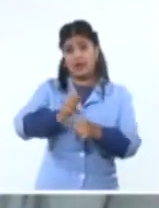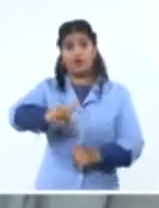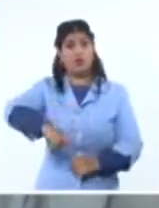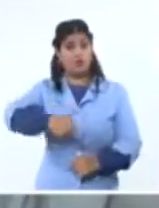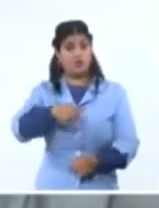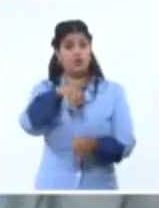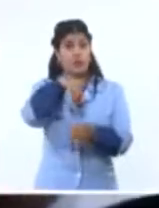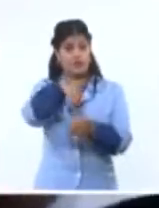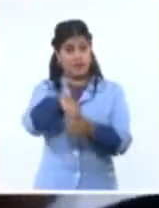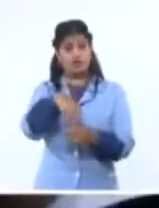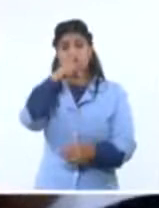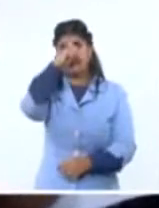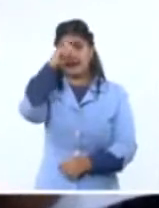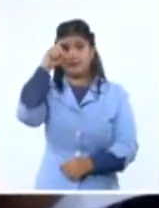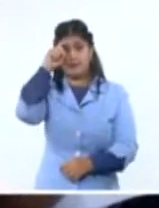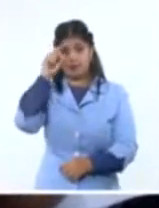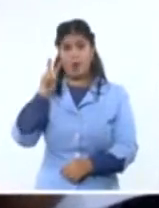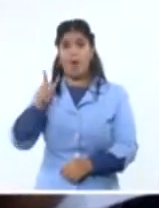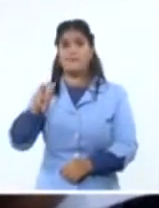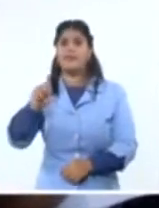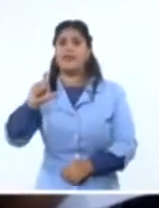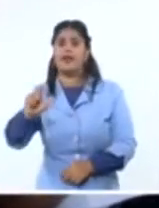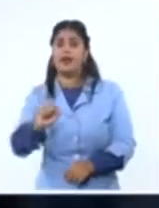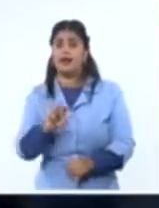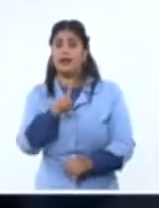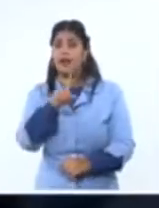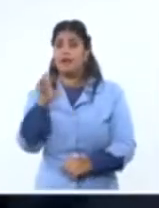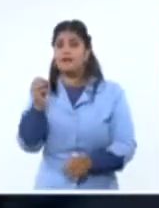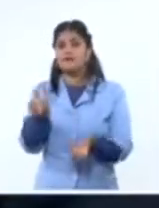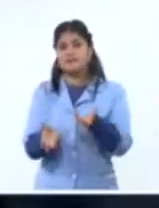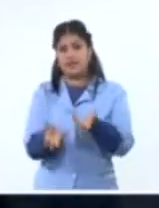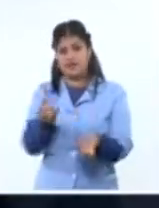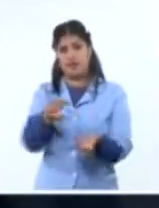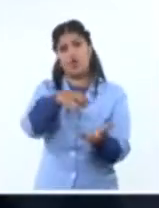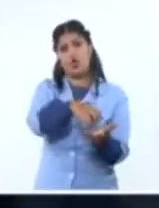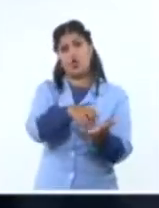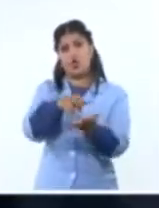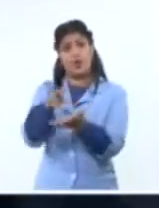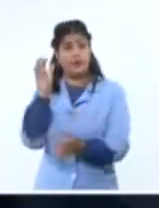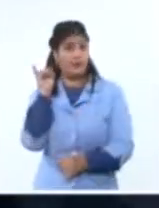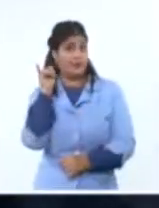Cienfuegos. Ustedes han sido unos adelantados en esto y tienen realmente